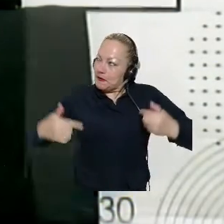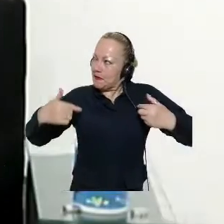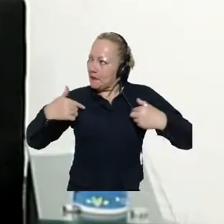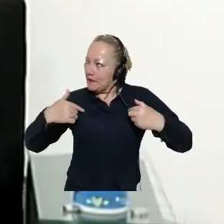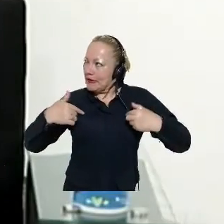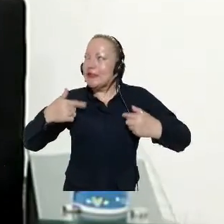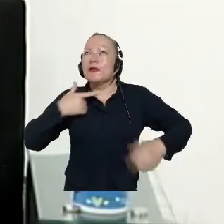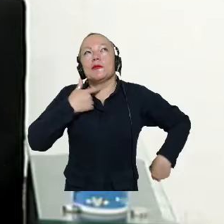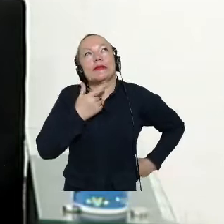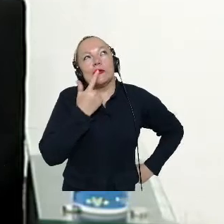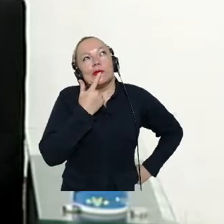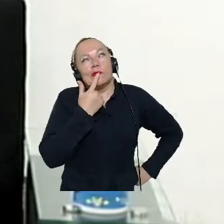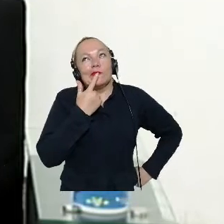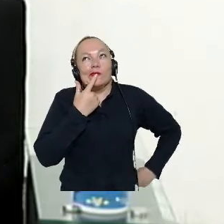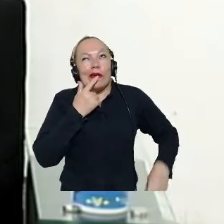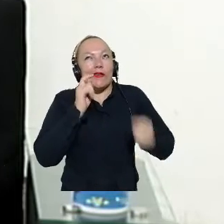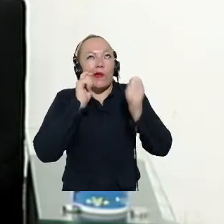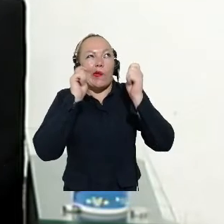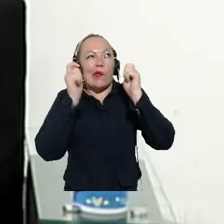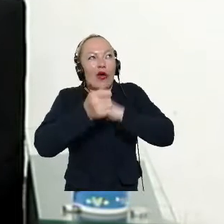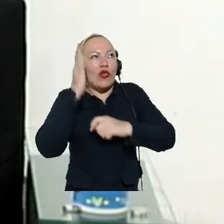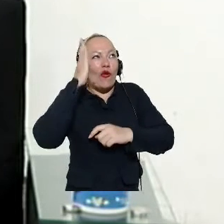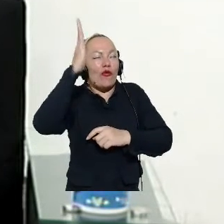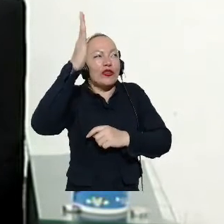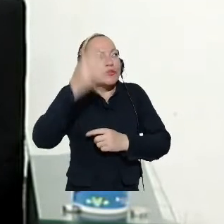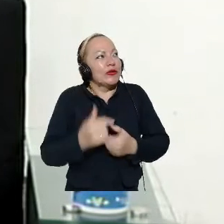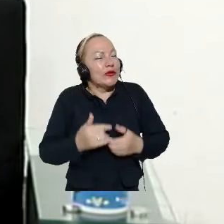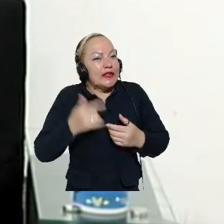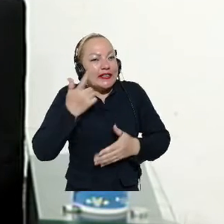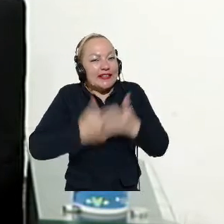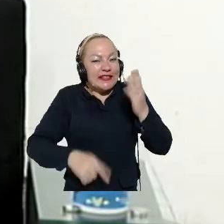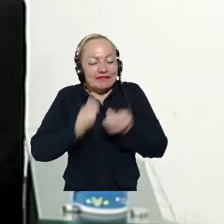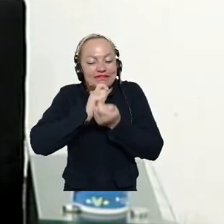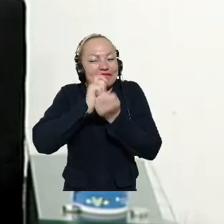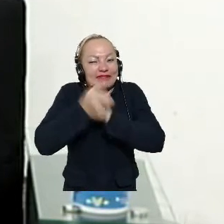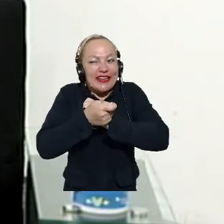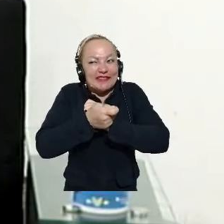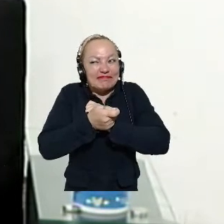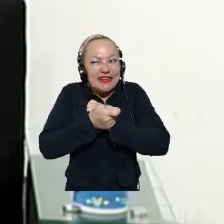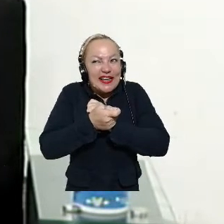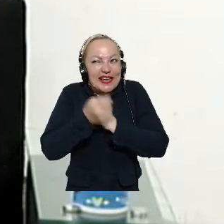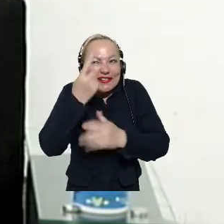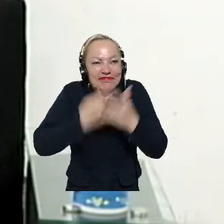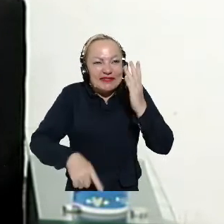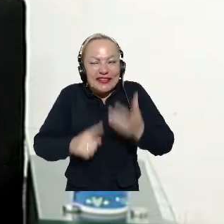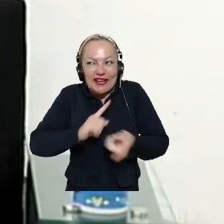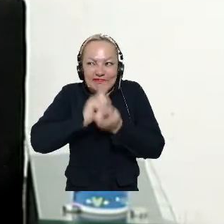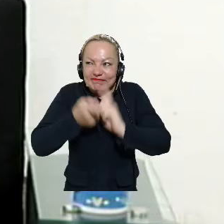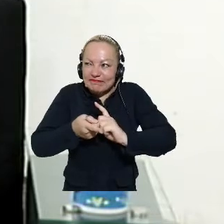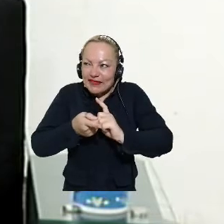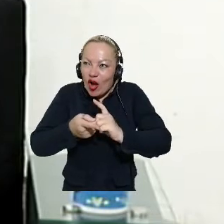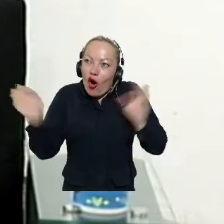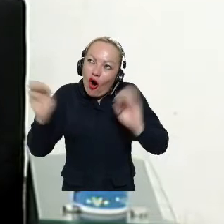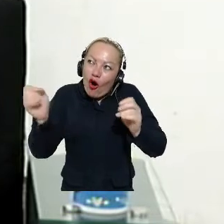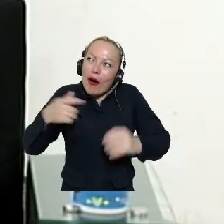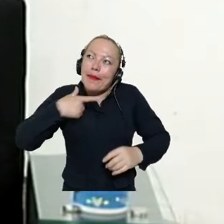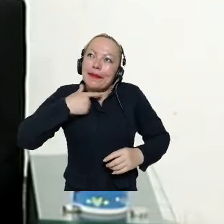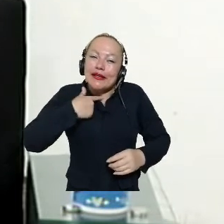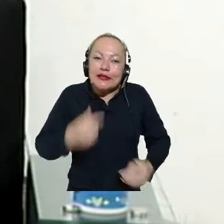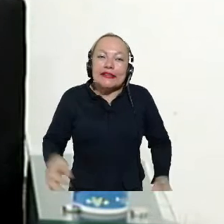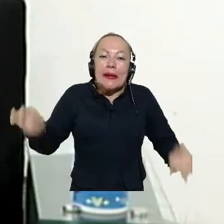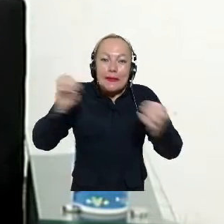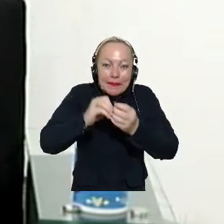o transportarme hacia el futuro? ¿Qué cambiaría? No, cambiaría no, porque pues... ¿O qué me gustaría vivir?